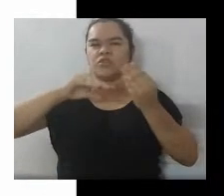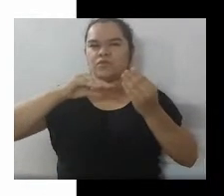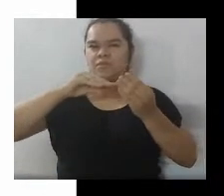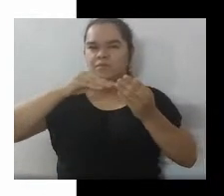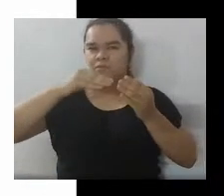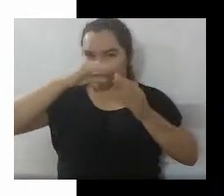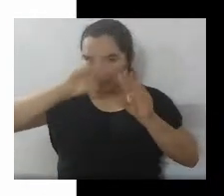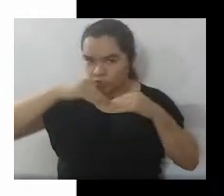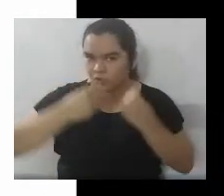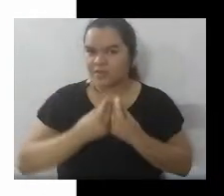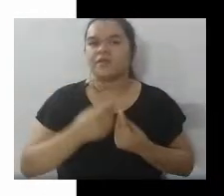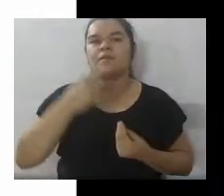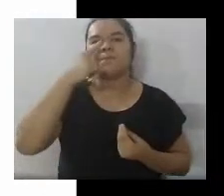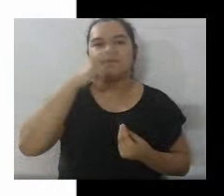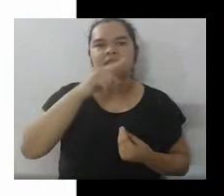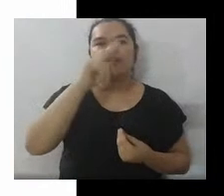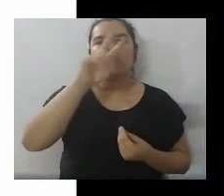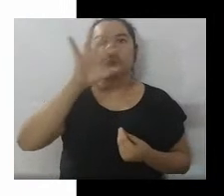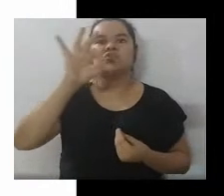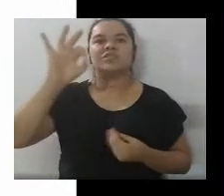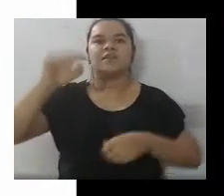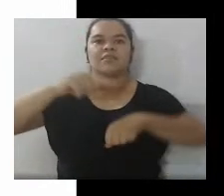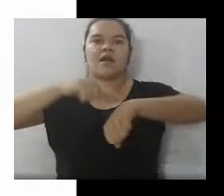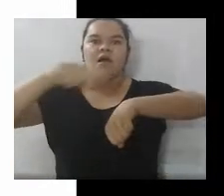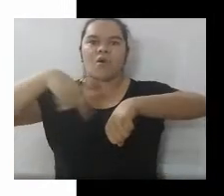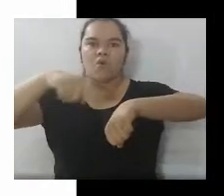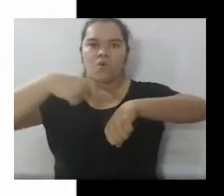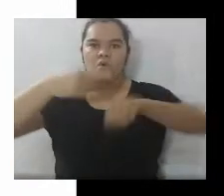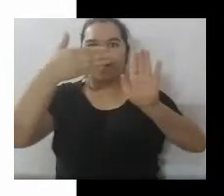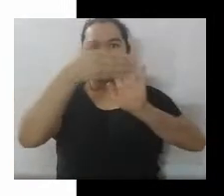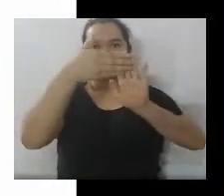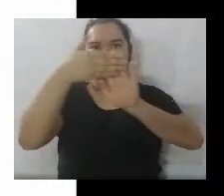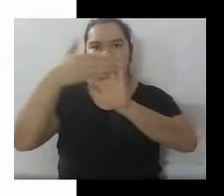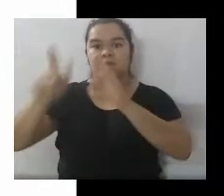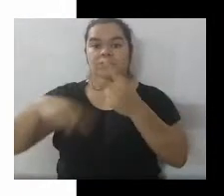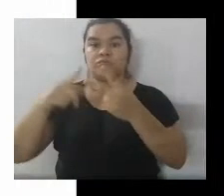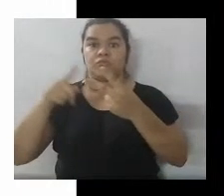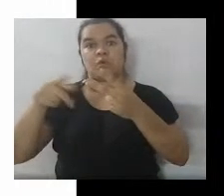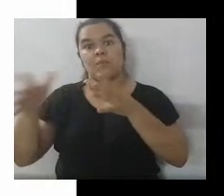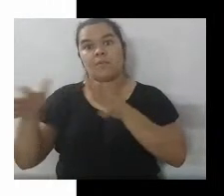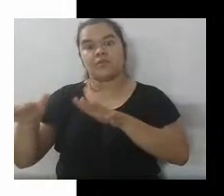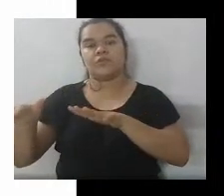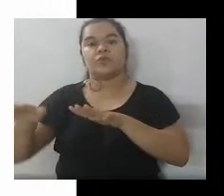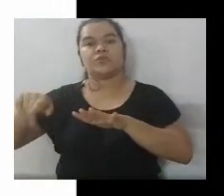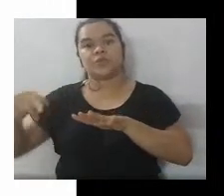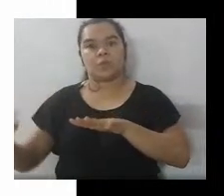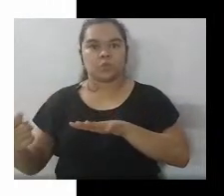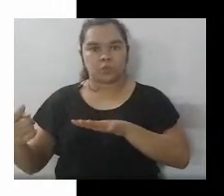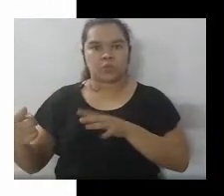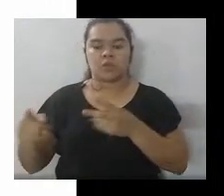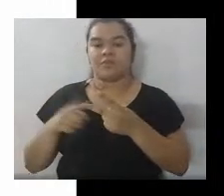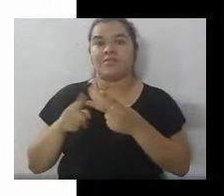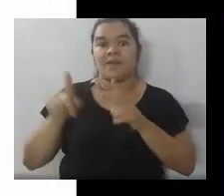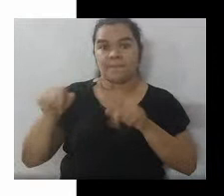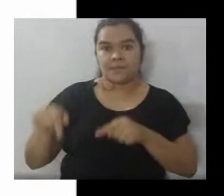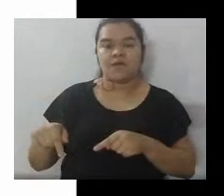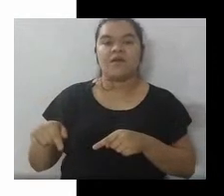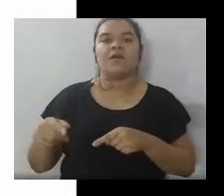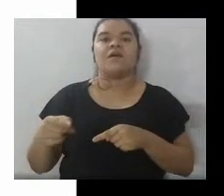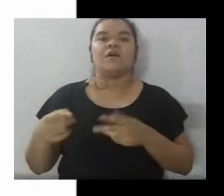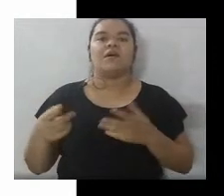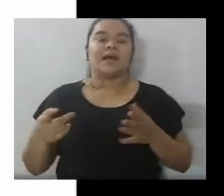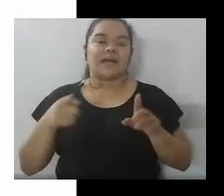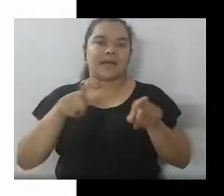un segundo ciclo de otras 3.424 horas. La carrera está organizada